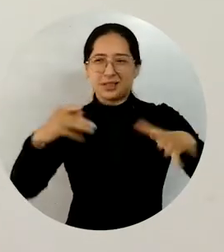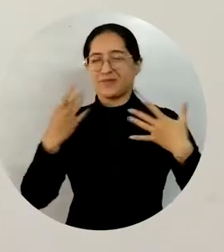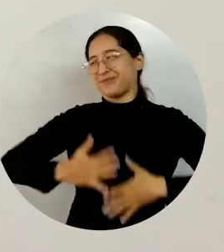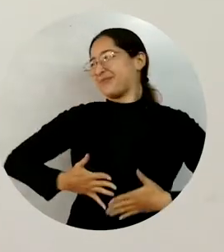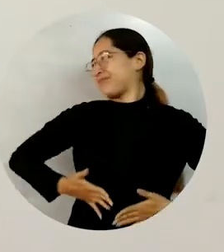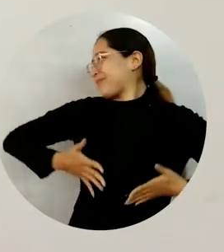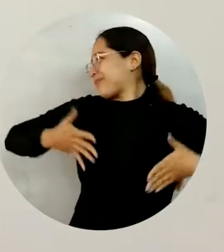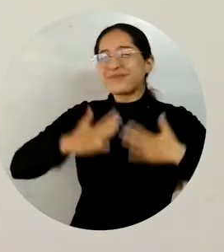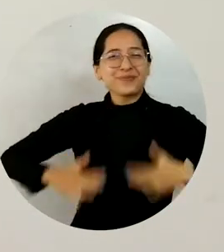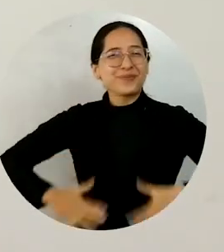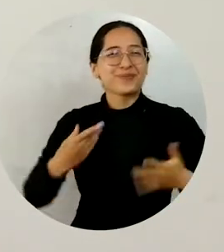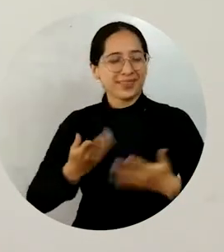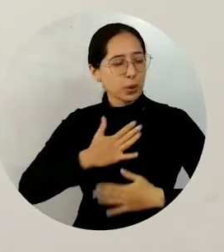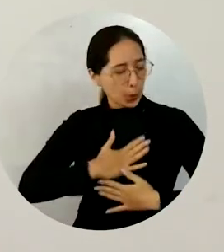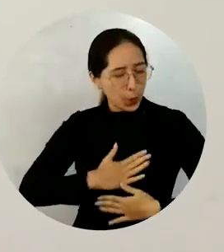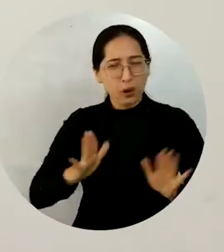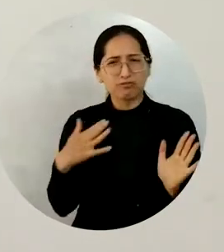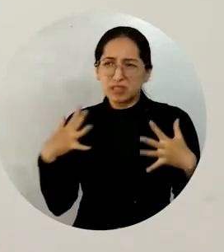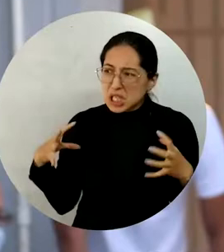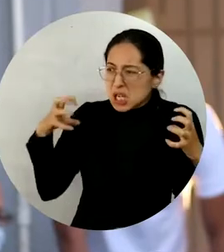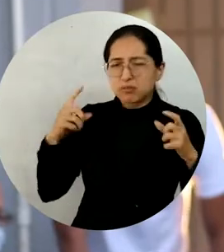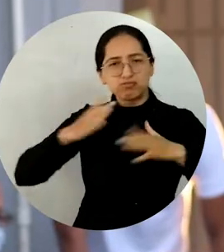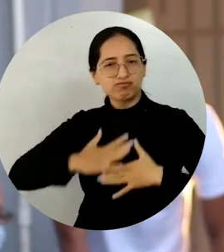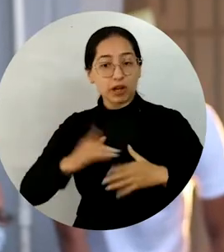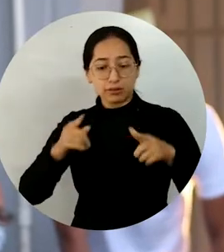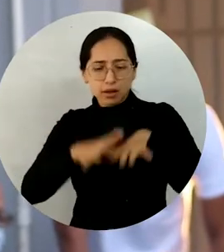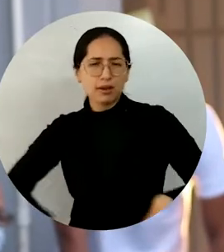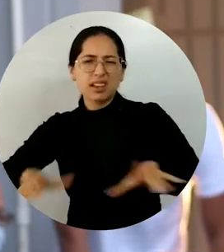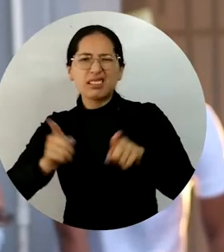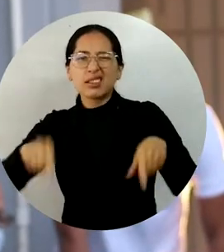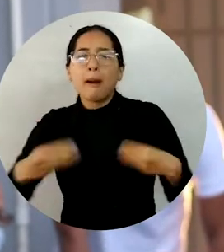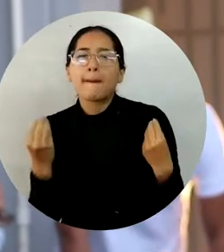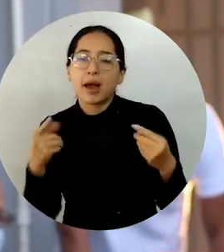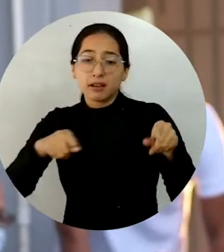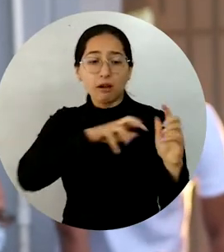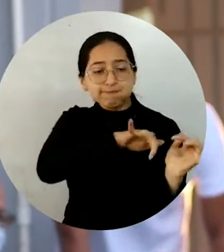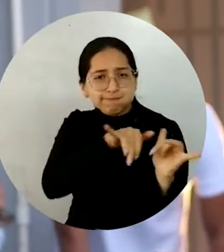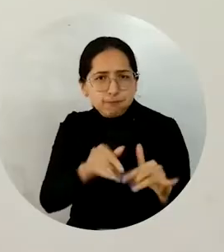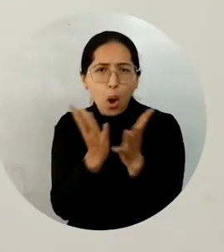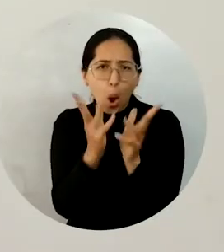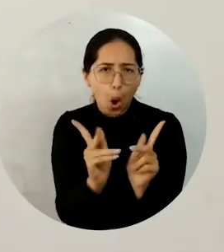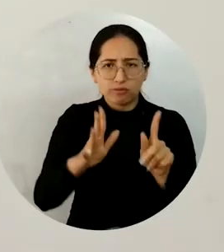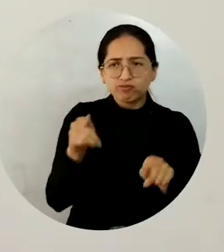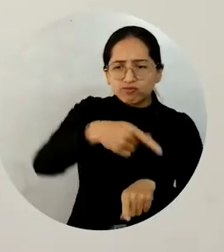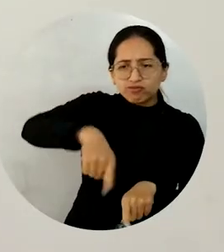desestresante y a la vez de que sea un espacio para que los jóvenes